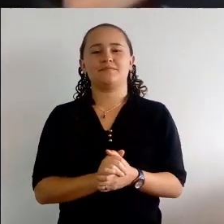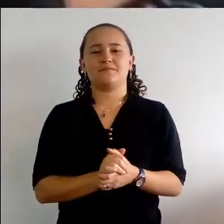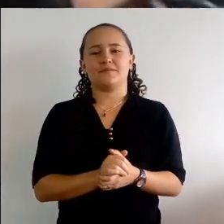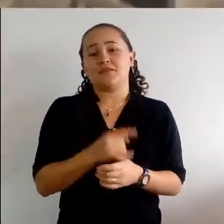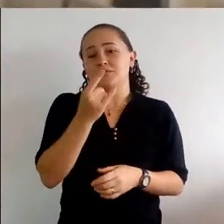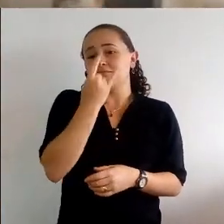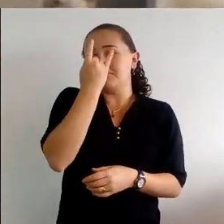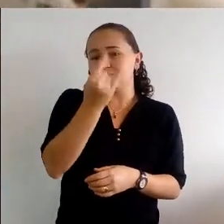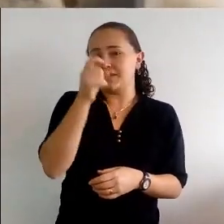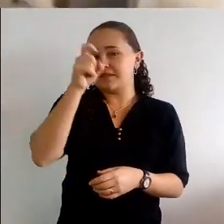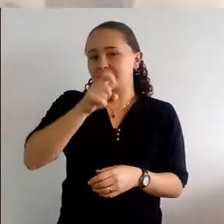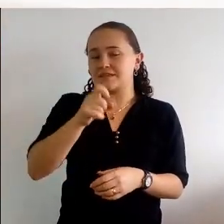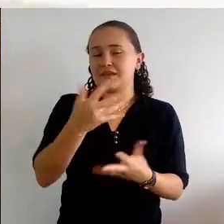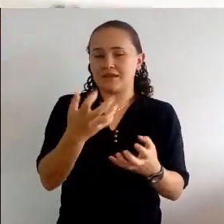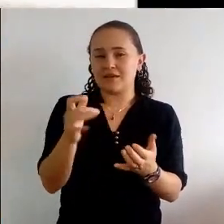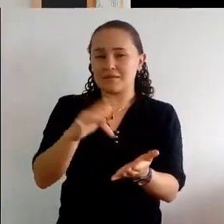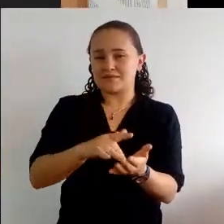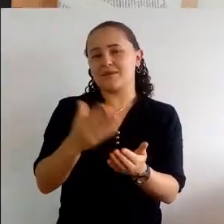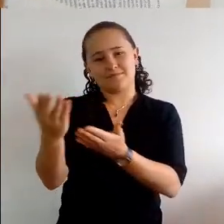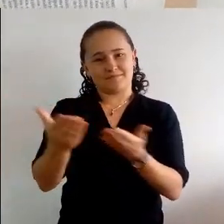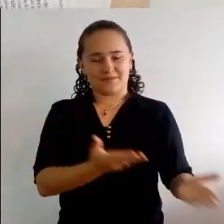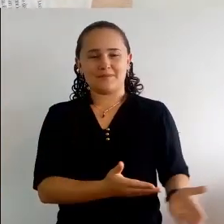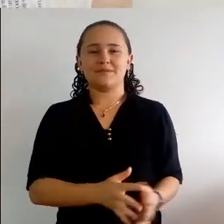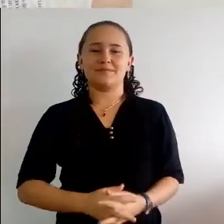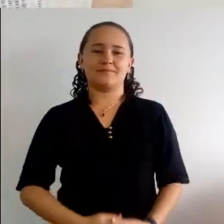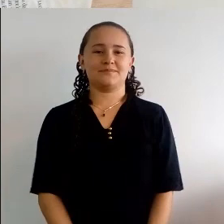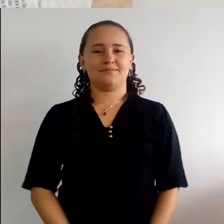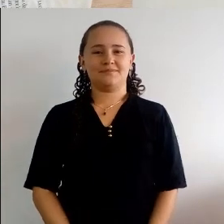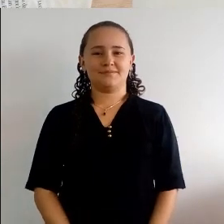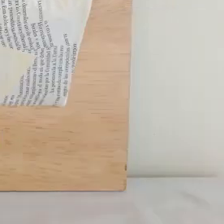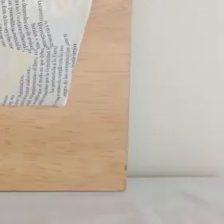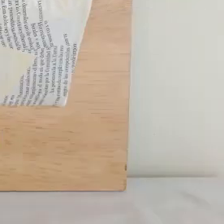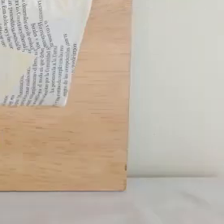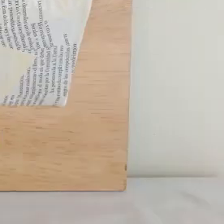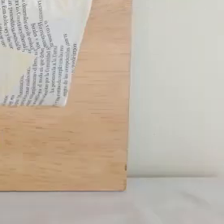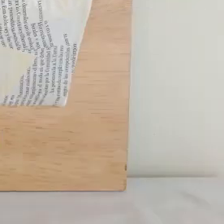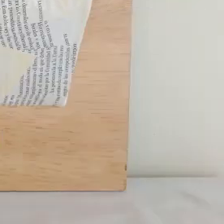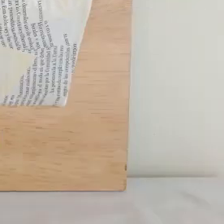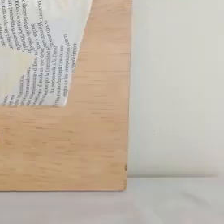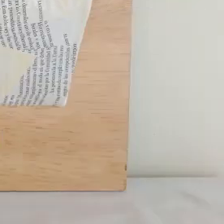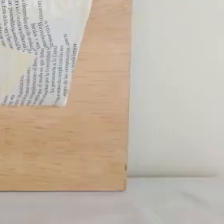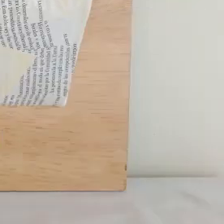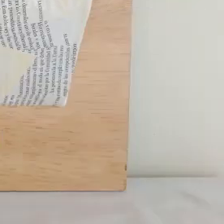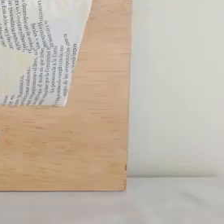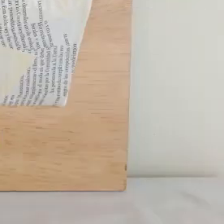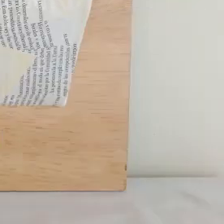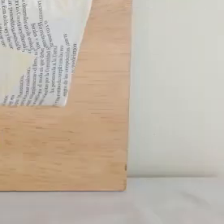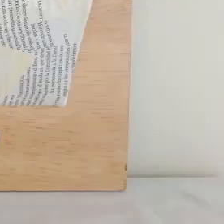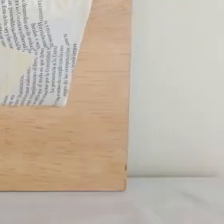que la UNAD ofrece pensando en usted, sus necesidades e intereses.